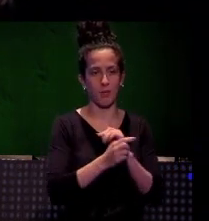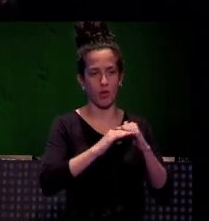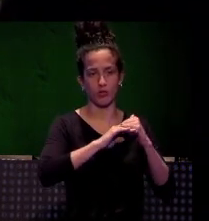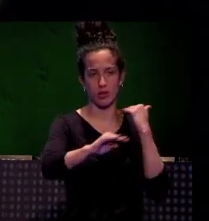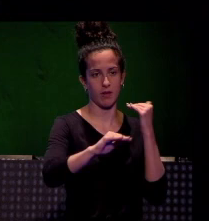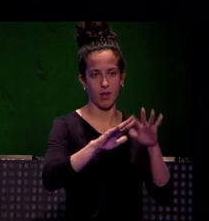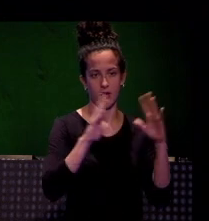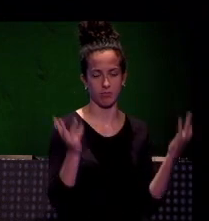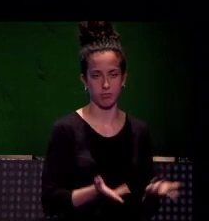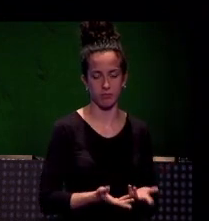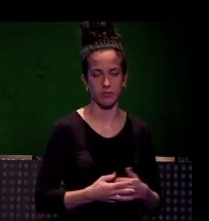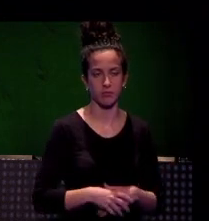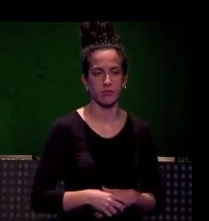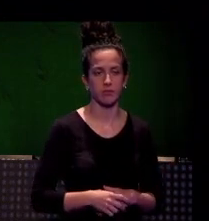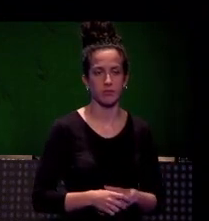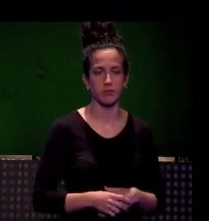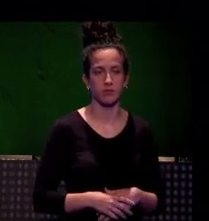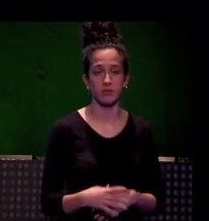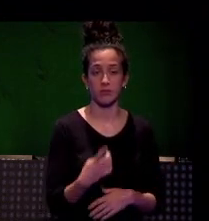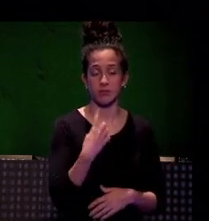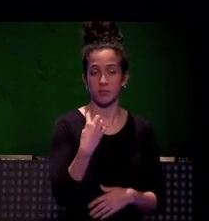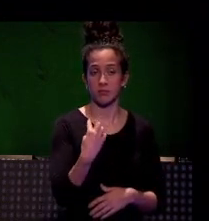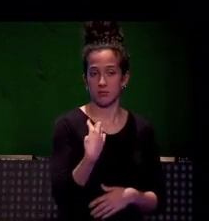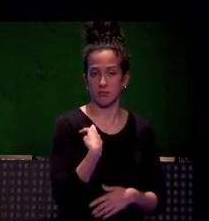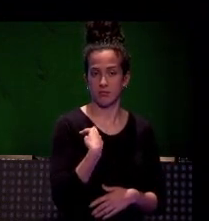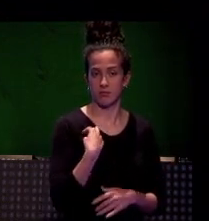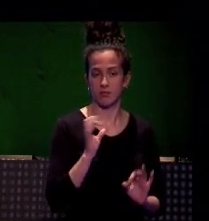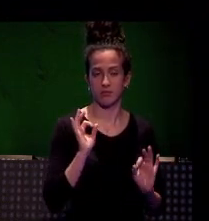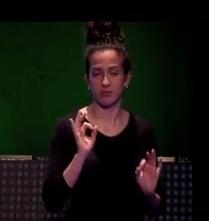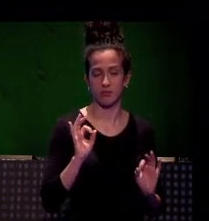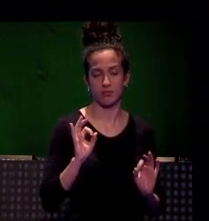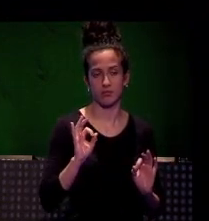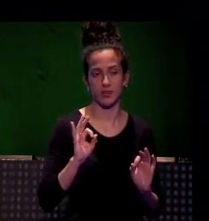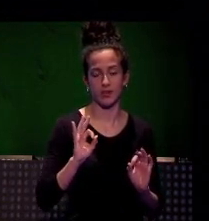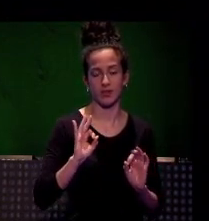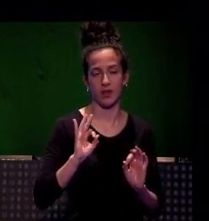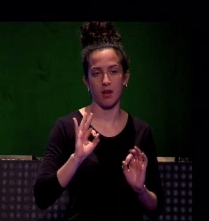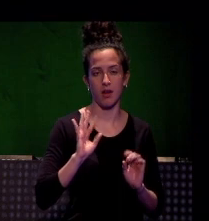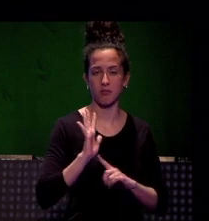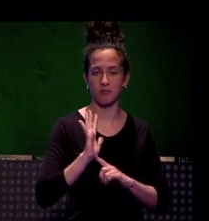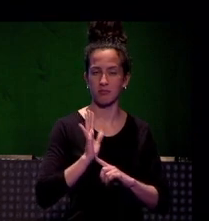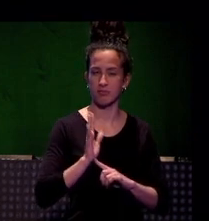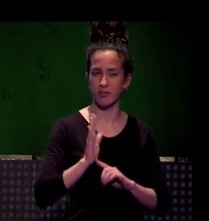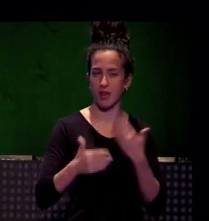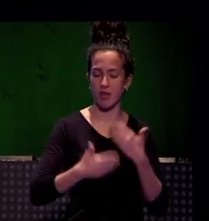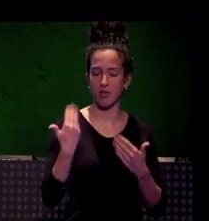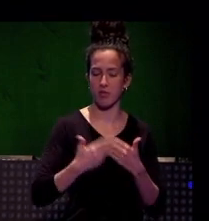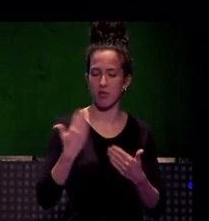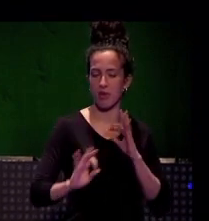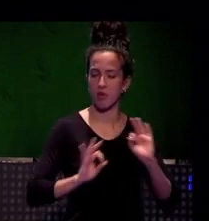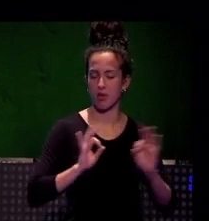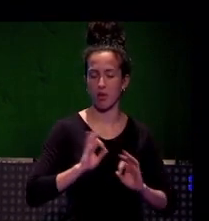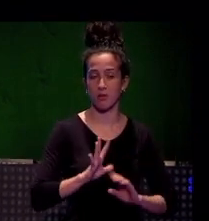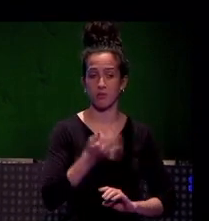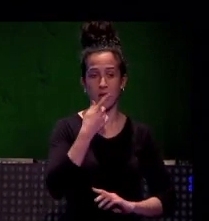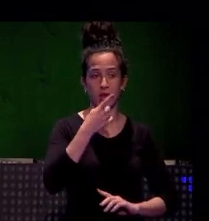cuando a mí me dieron las ferias de moda y estilo de vida pues una de las que tengo